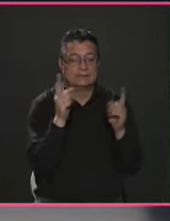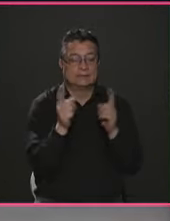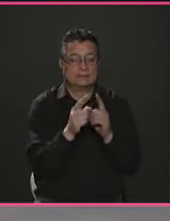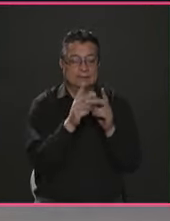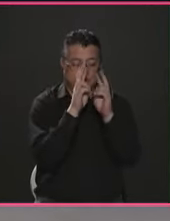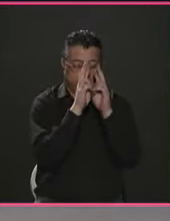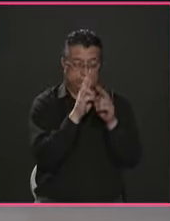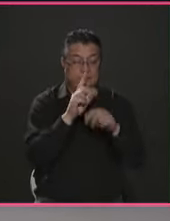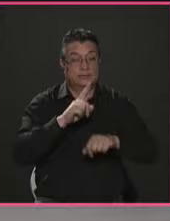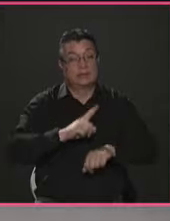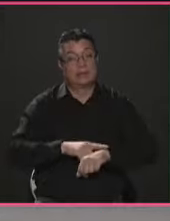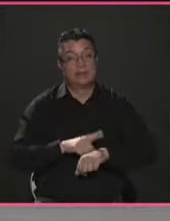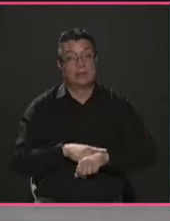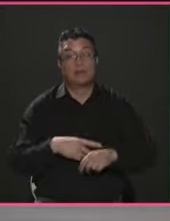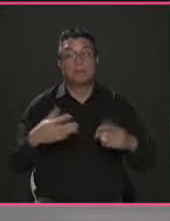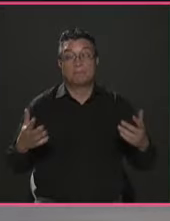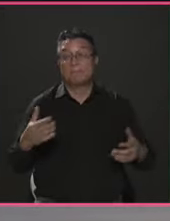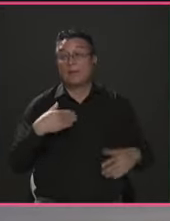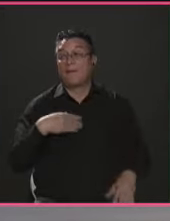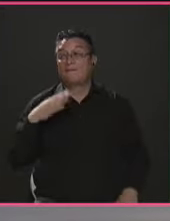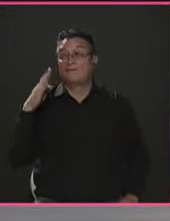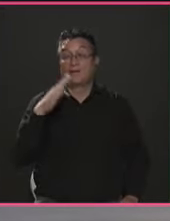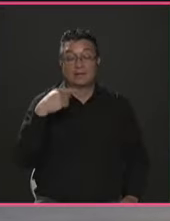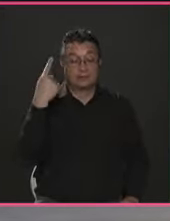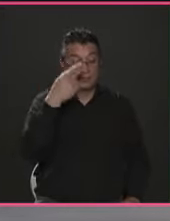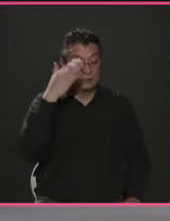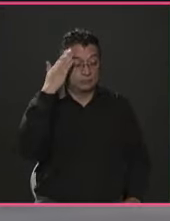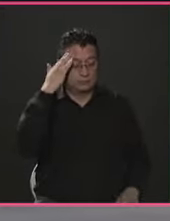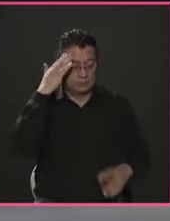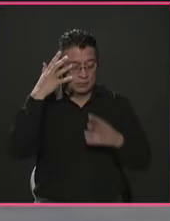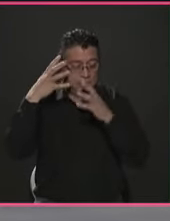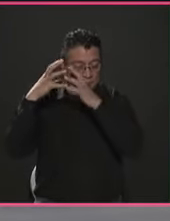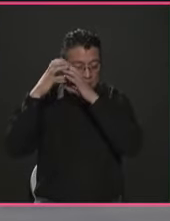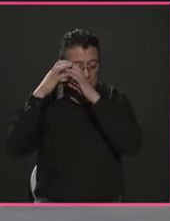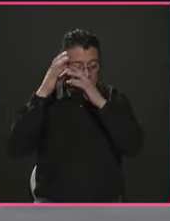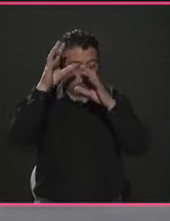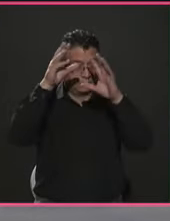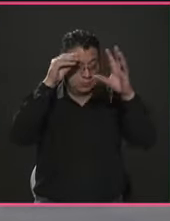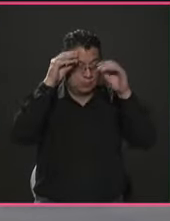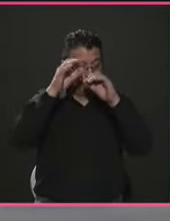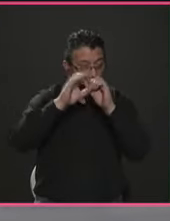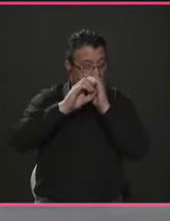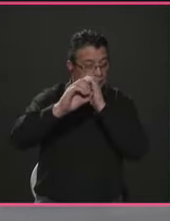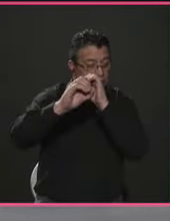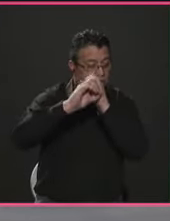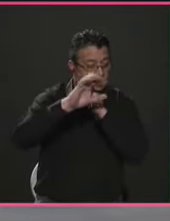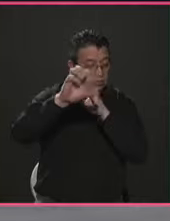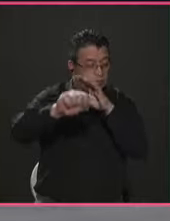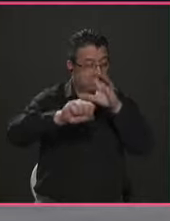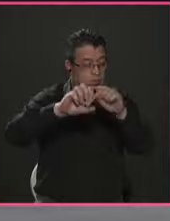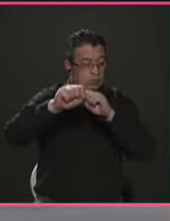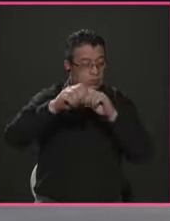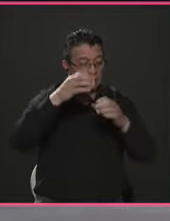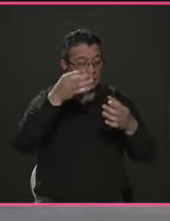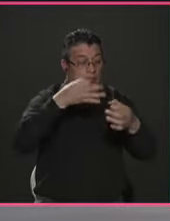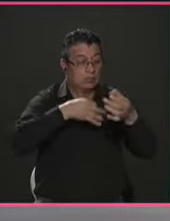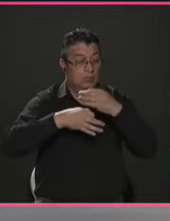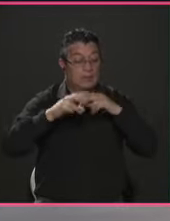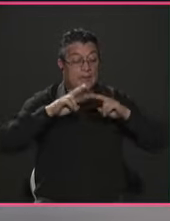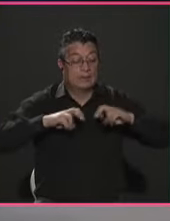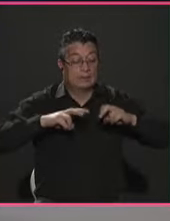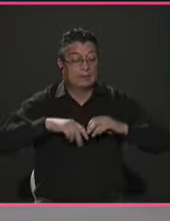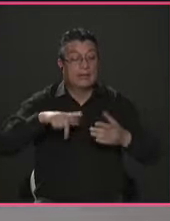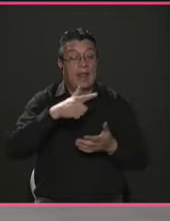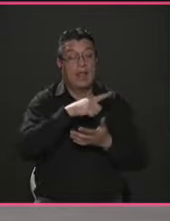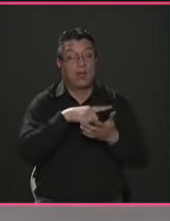el tiempo cierto eh que básicamente nuestro cerebro está haciendo un trabajo predictivo no siempre el caso digamos está haciendo un trabajo una tarea predictiva para analizar el